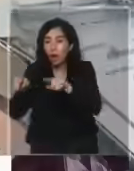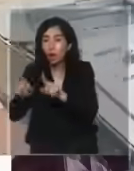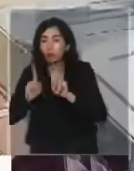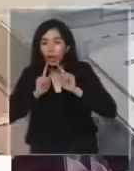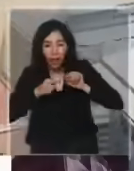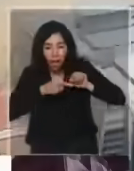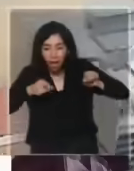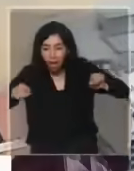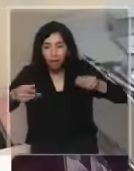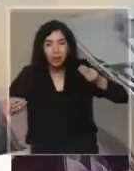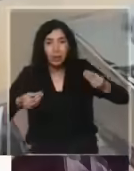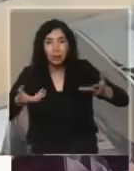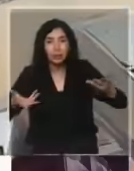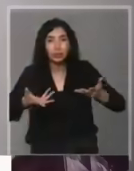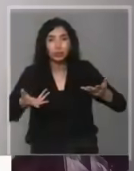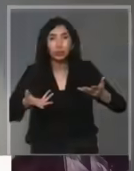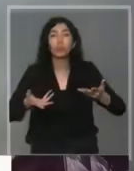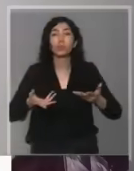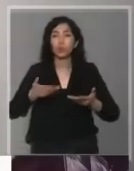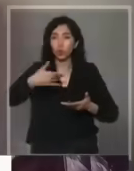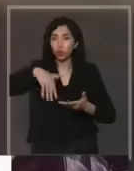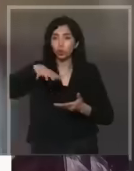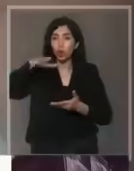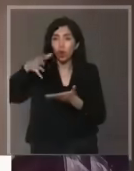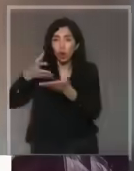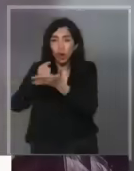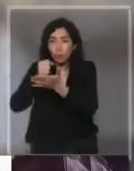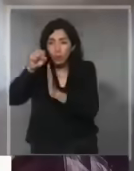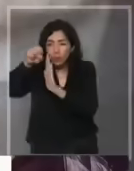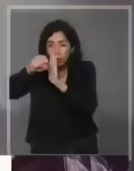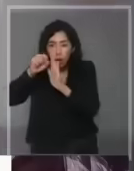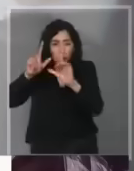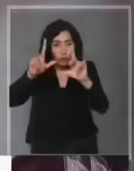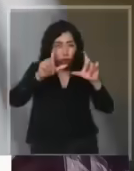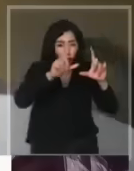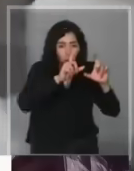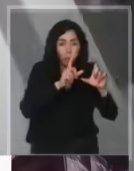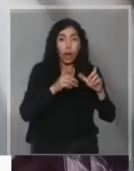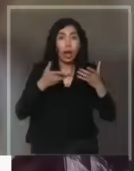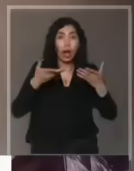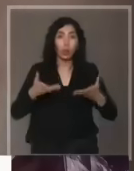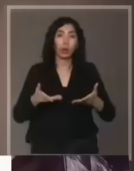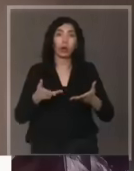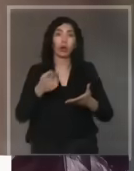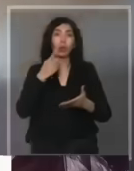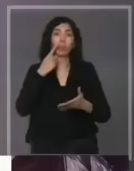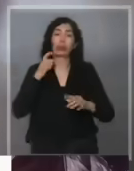Accedimos a registros que son parte de la investigación que mantienen al ex zar de seguridad tras las rejas.